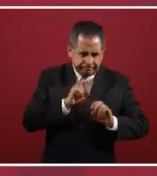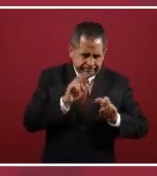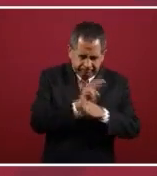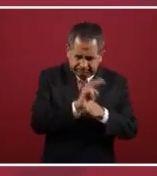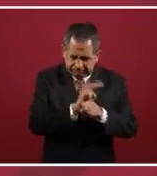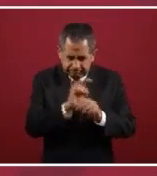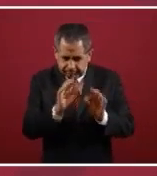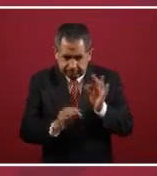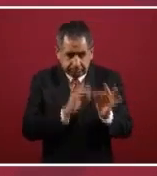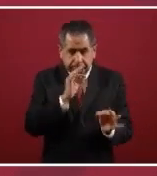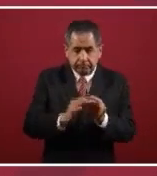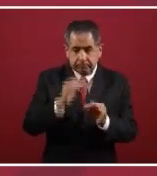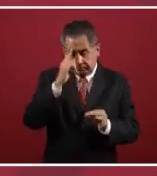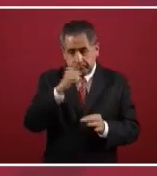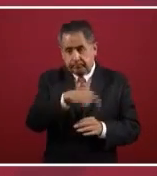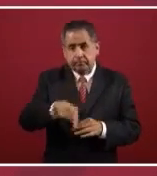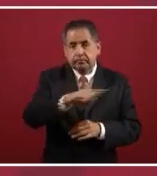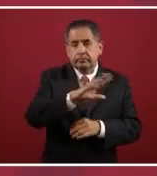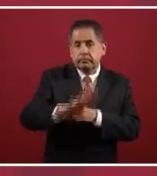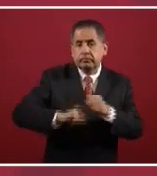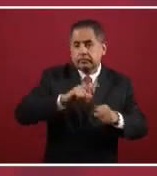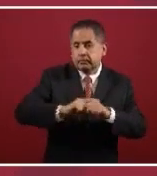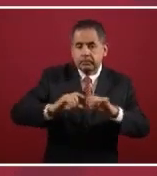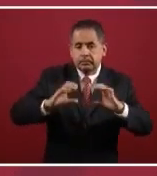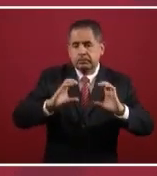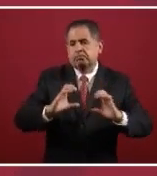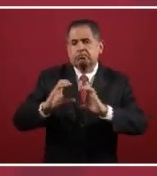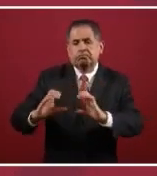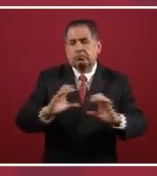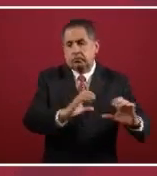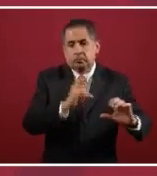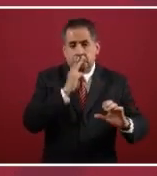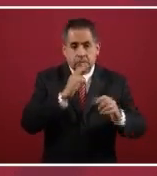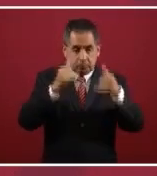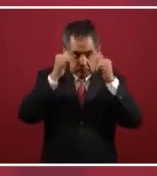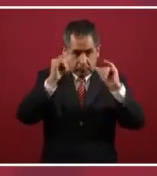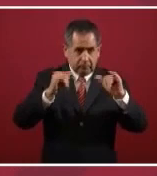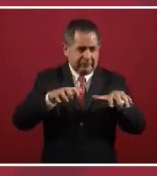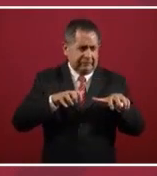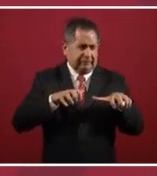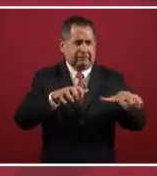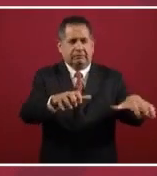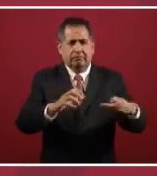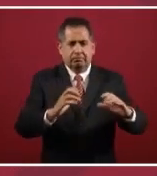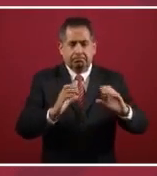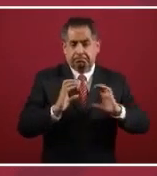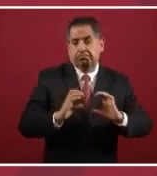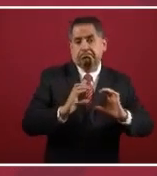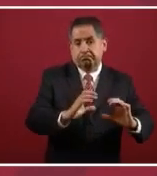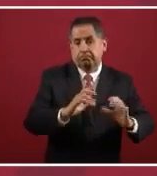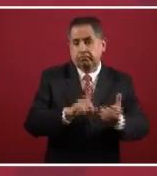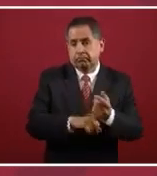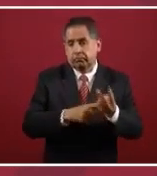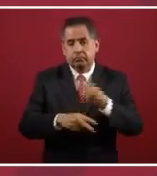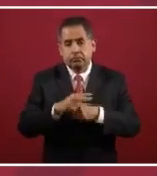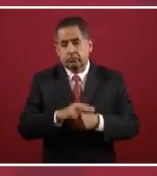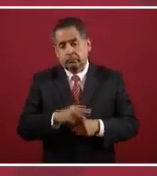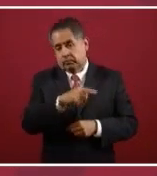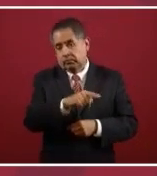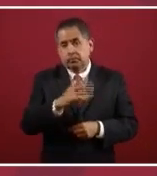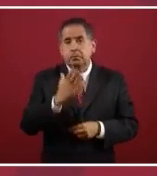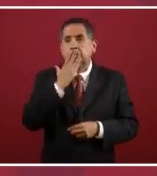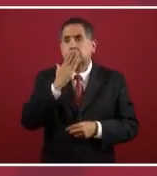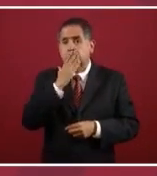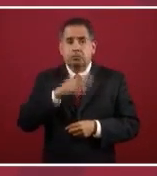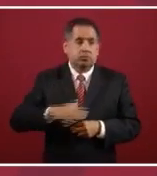para cuidar su hato ganadero, dada la importancia que tiene la actividad ganadera en